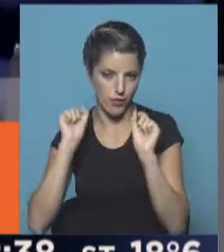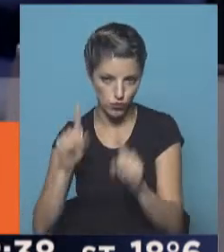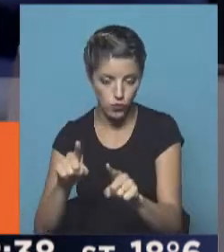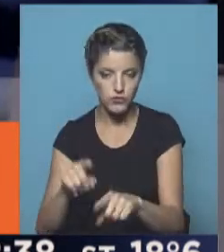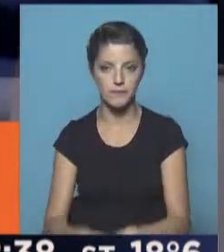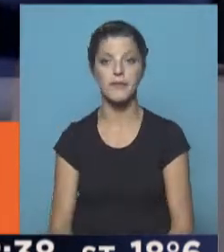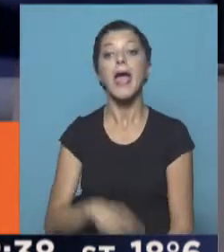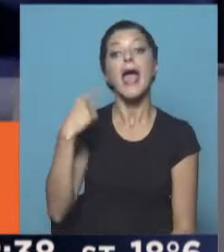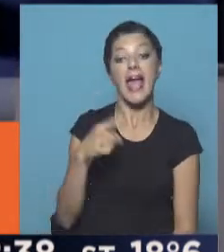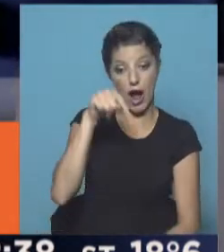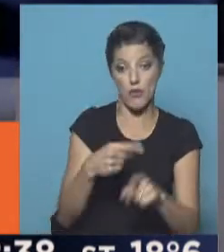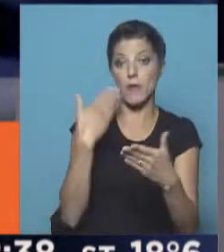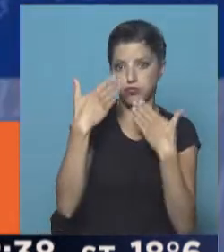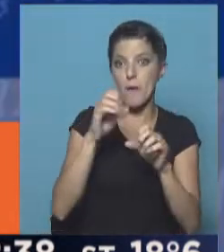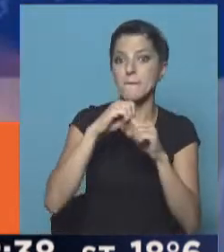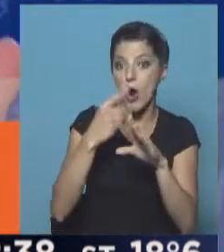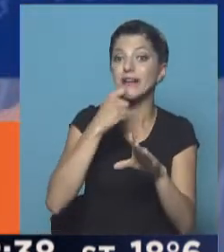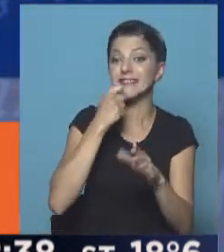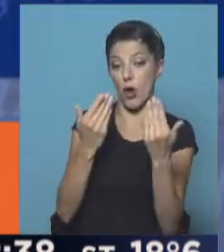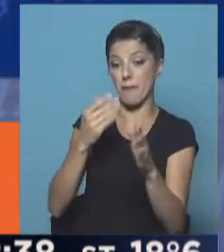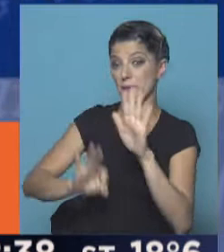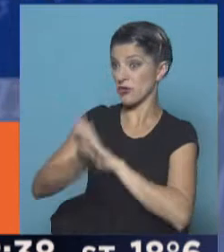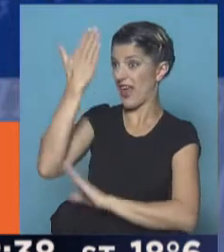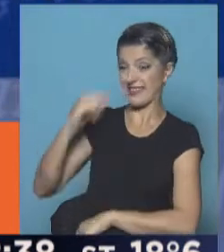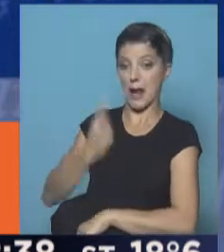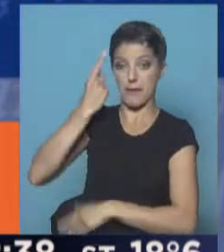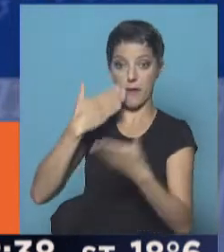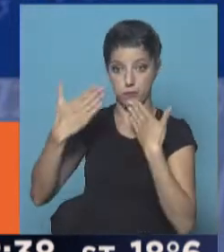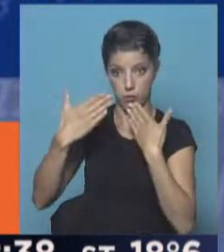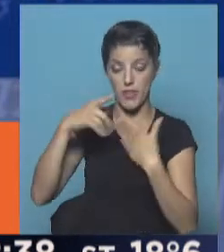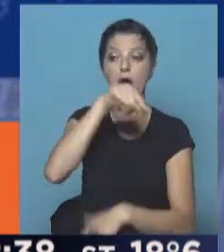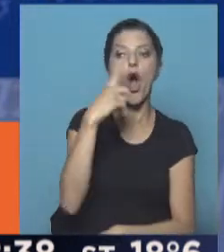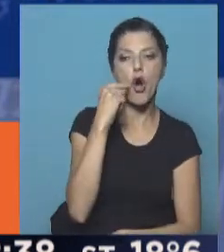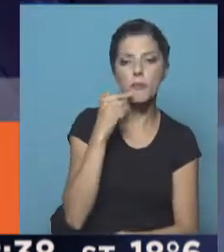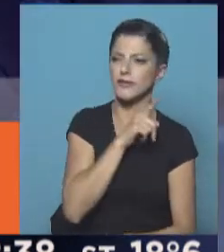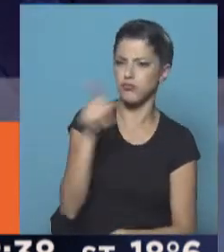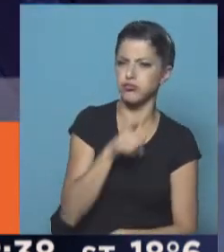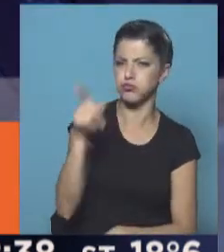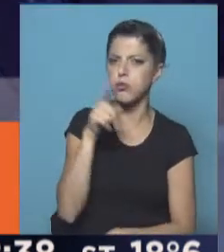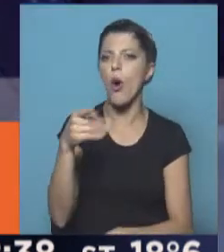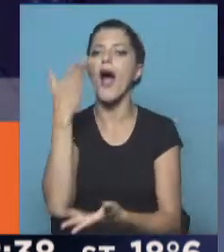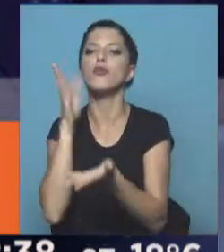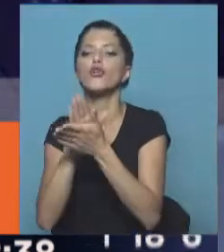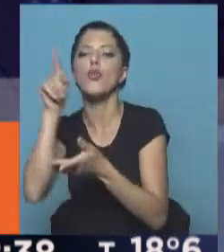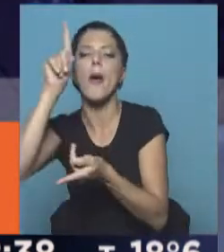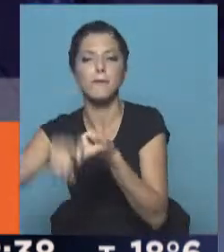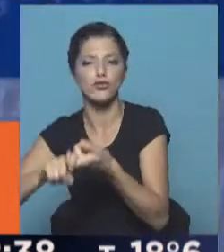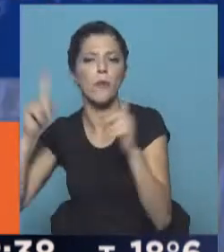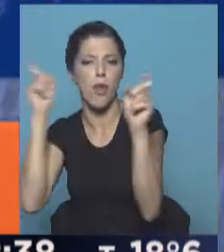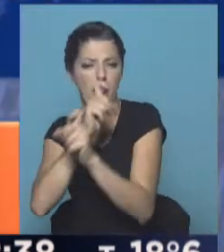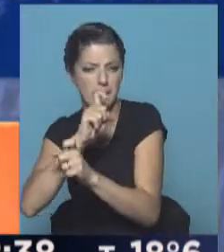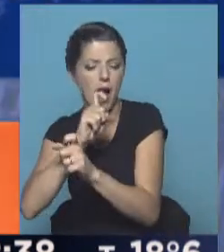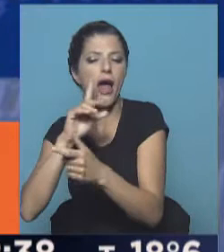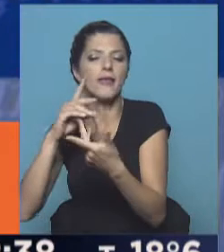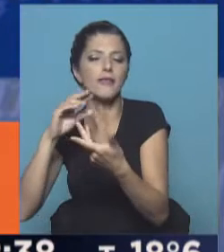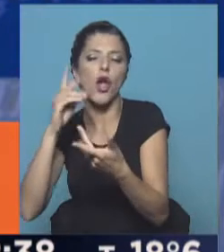preparado que en el primer duelo televisivo de semanas atrás, Trump atacó a Hillary sacando a relucir los escándalos sexuales de Bill Clinton, amenazando